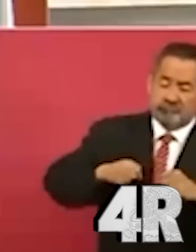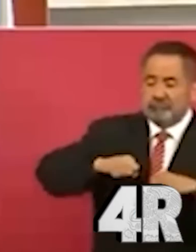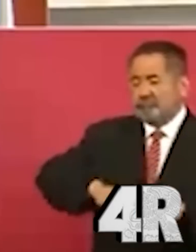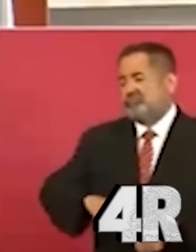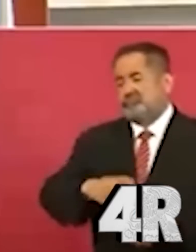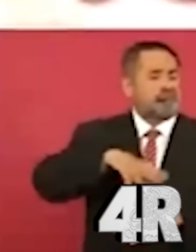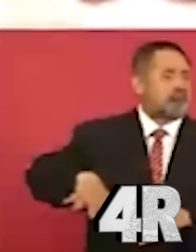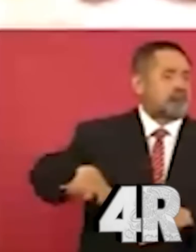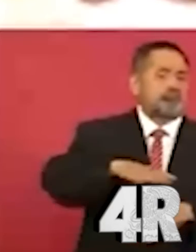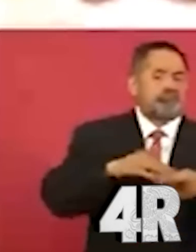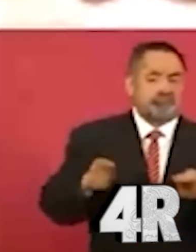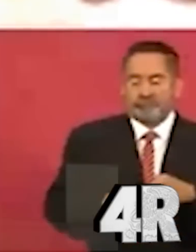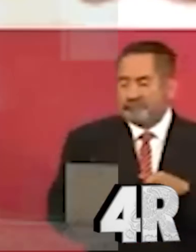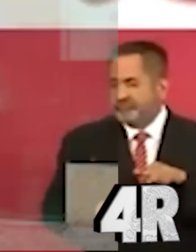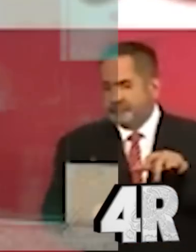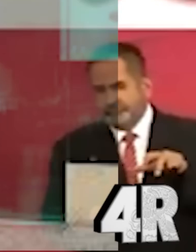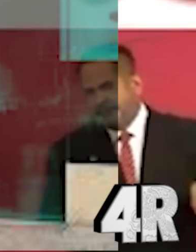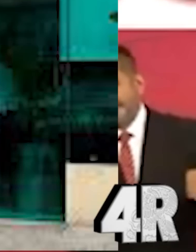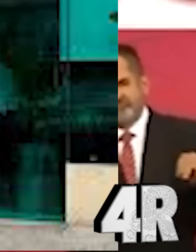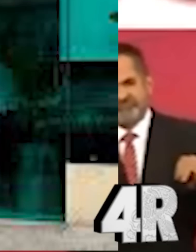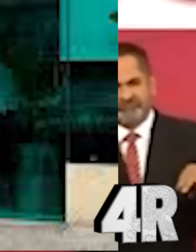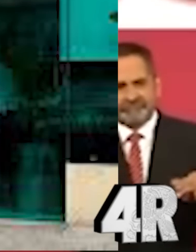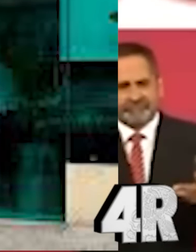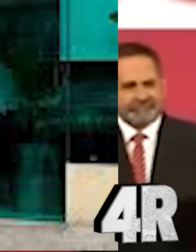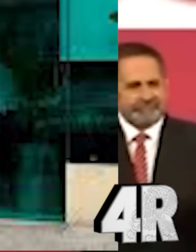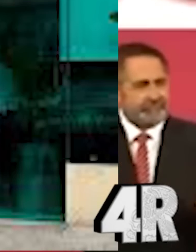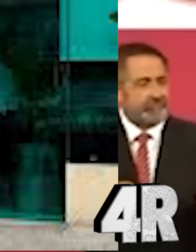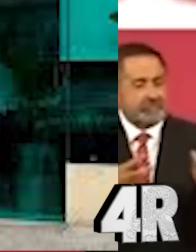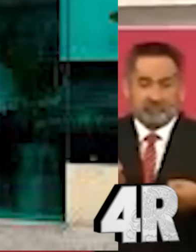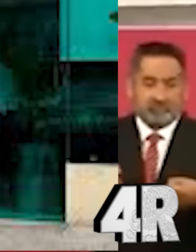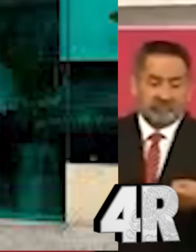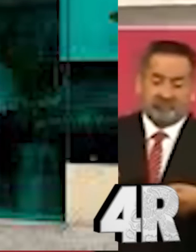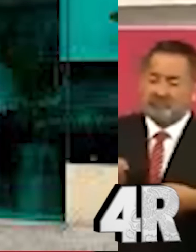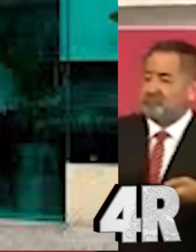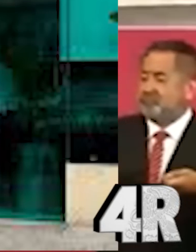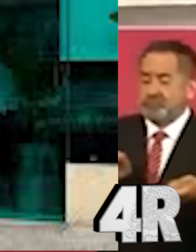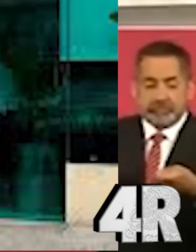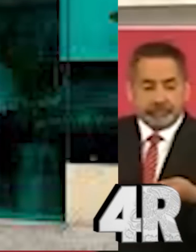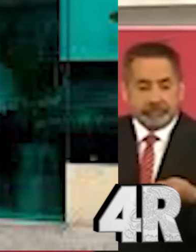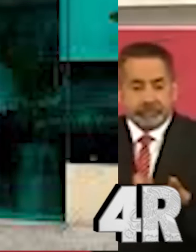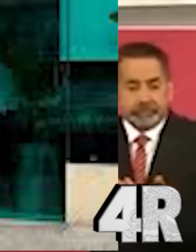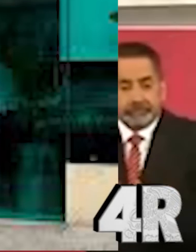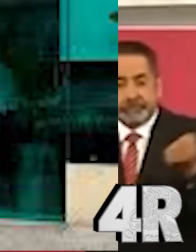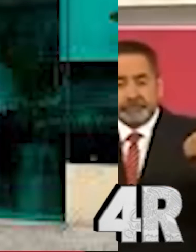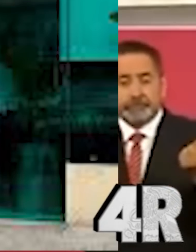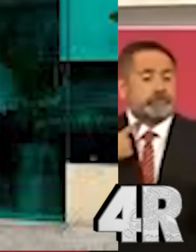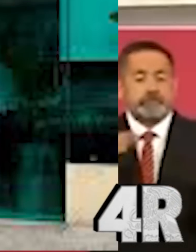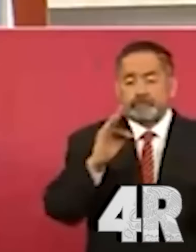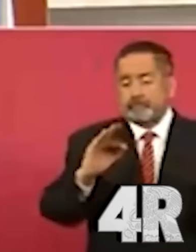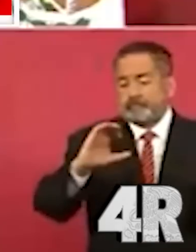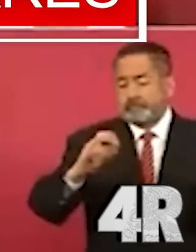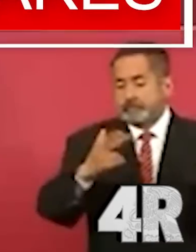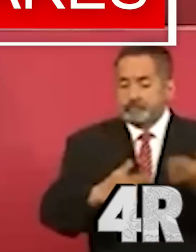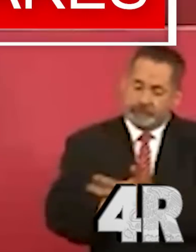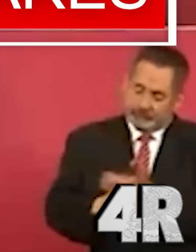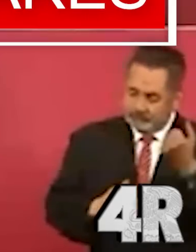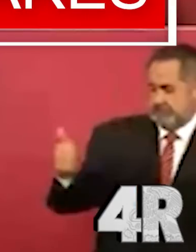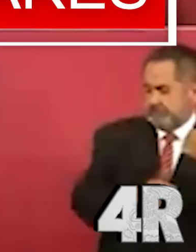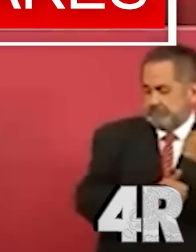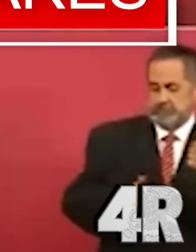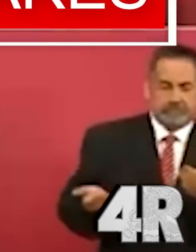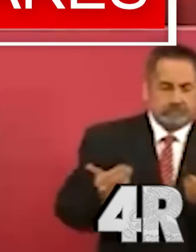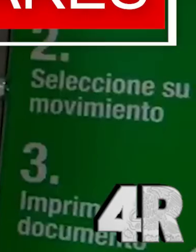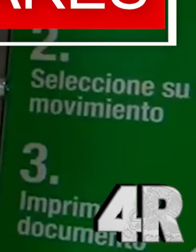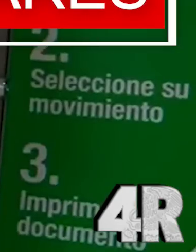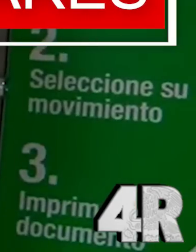se ha confirmado que la Comisión Federal de Electricidad ha reclamado a Iberdrola un pago de más de